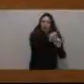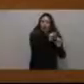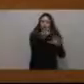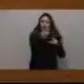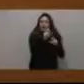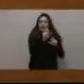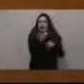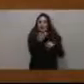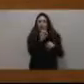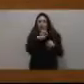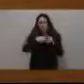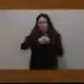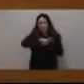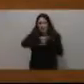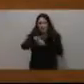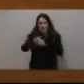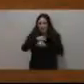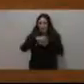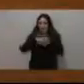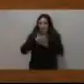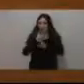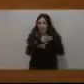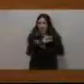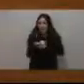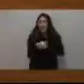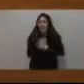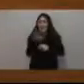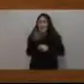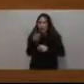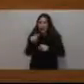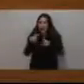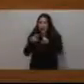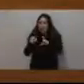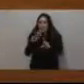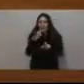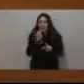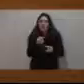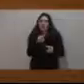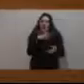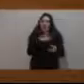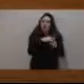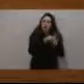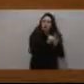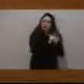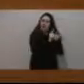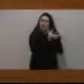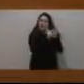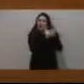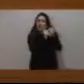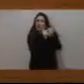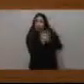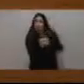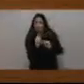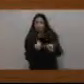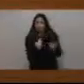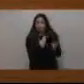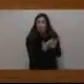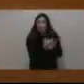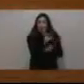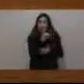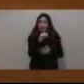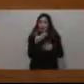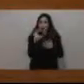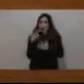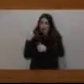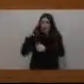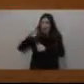suministro de buques, que es también una tendencia. Y nos dice que, bueno, la cosa cambia y nos lo ha demostrado lo que ha pasado de 2006 hasta aquí, pero